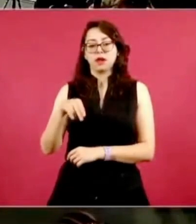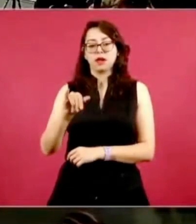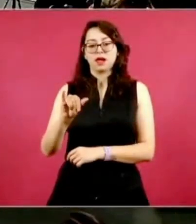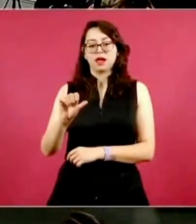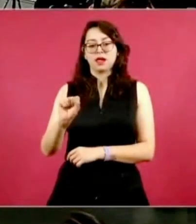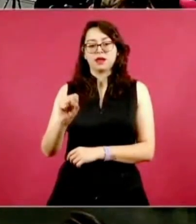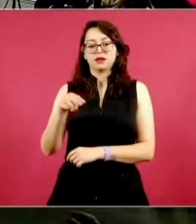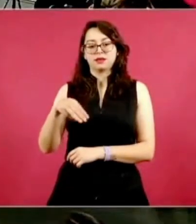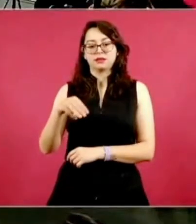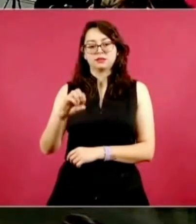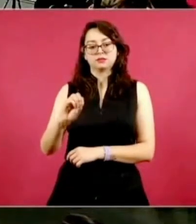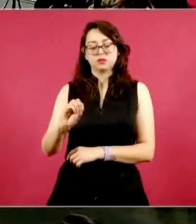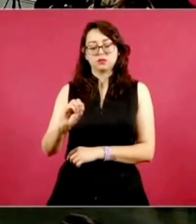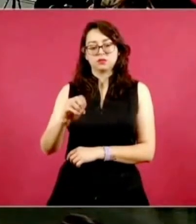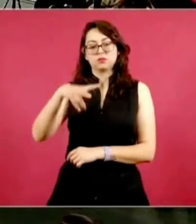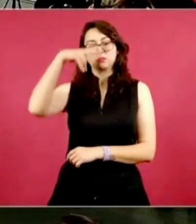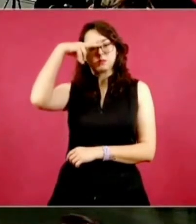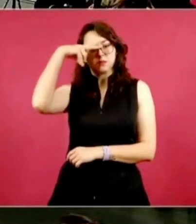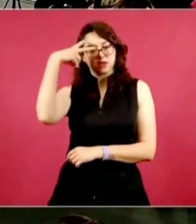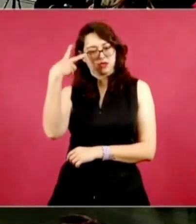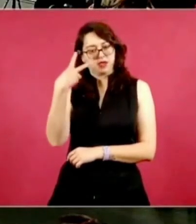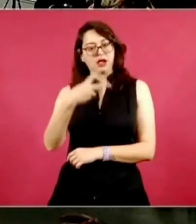del cura